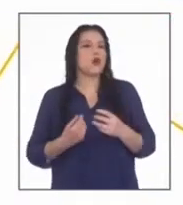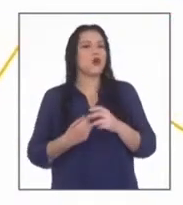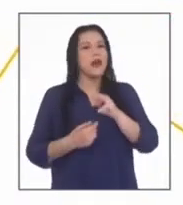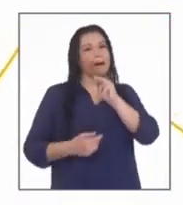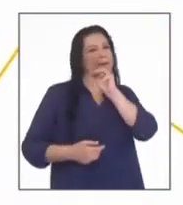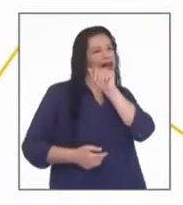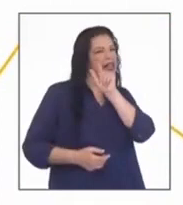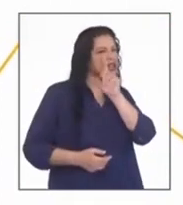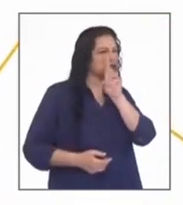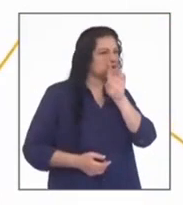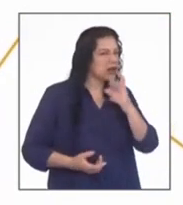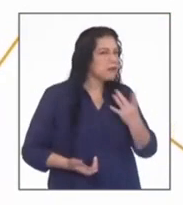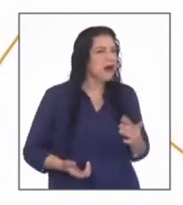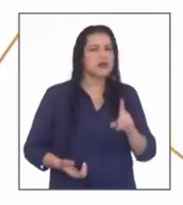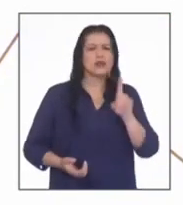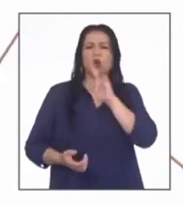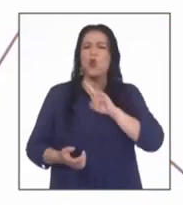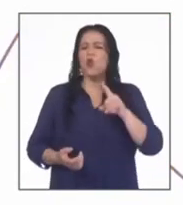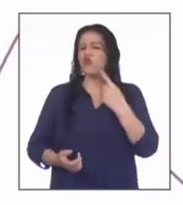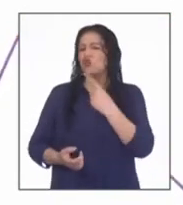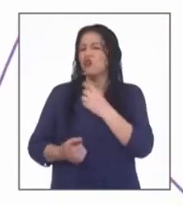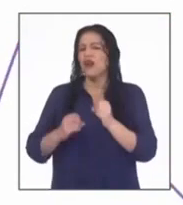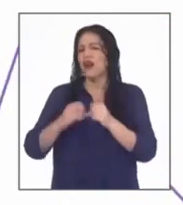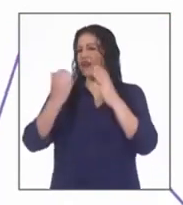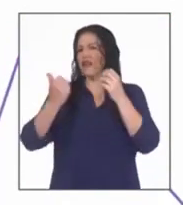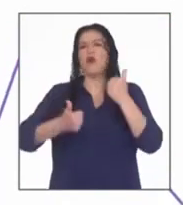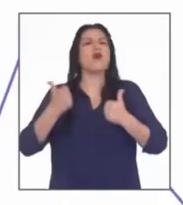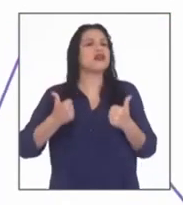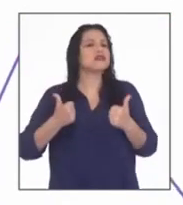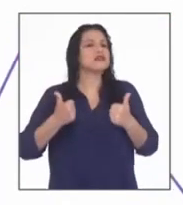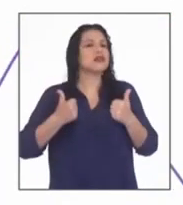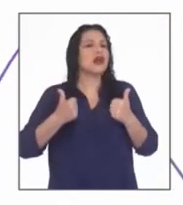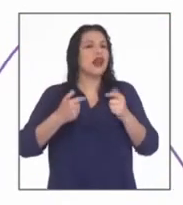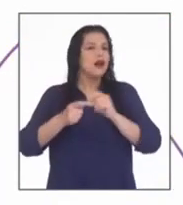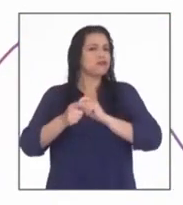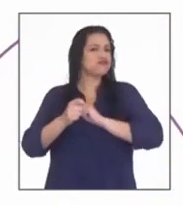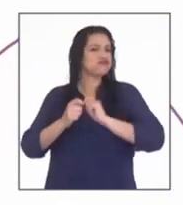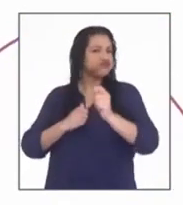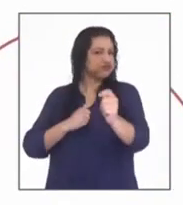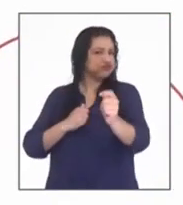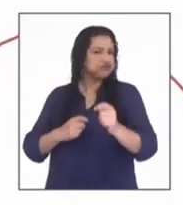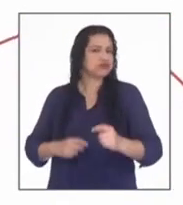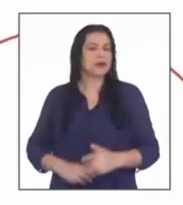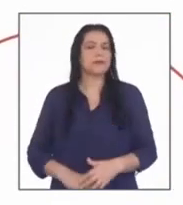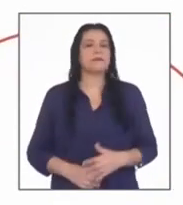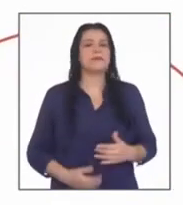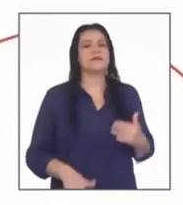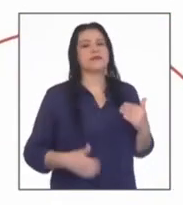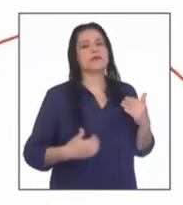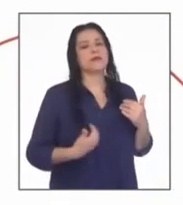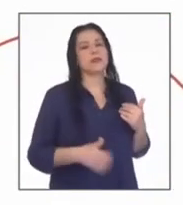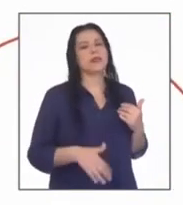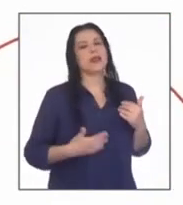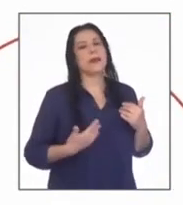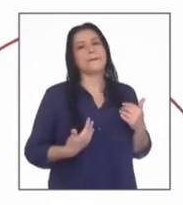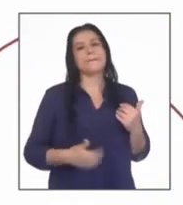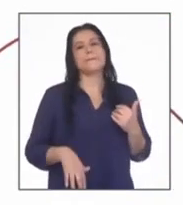magnitud derivada de uso cotidiano, la velocidad.